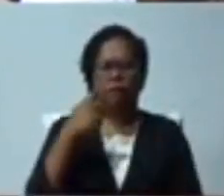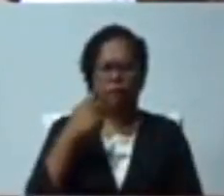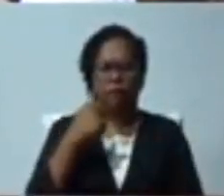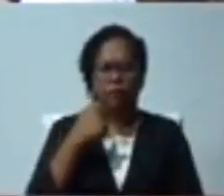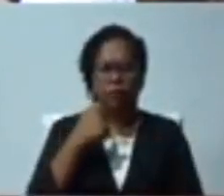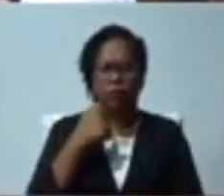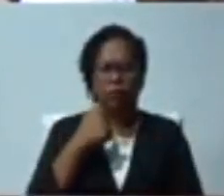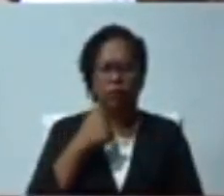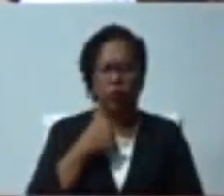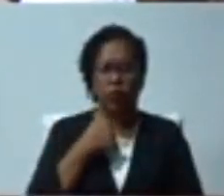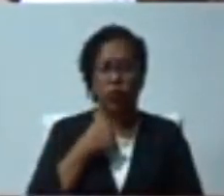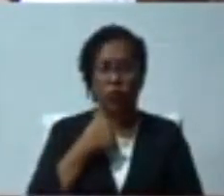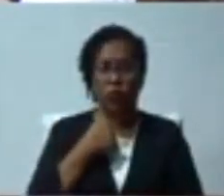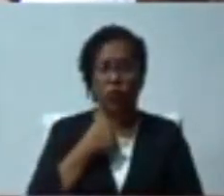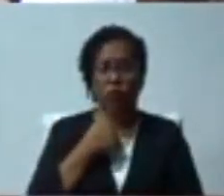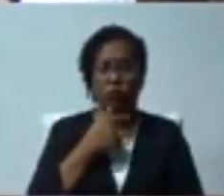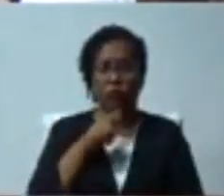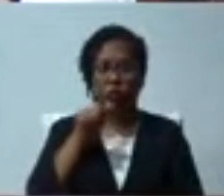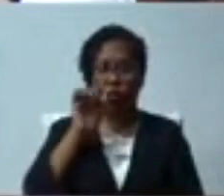de que es una intervención